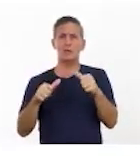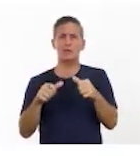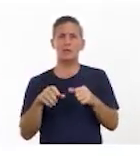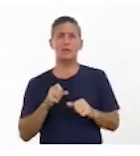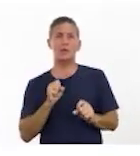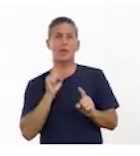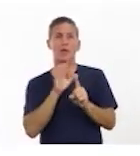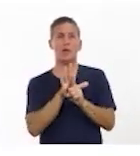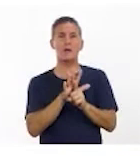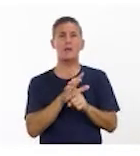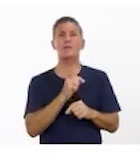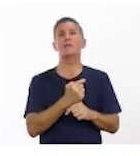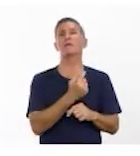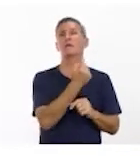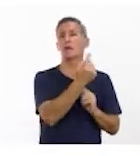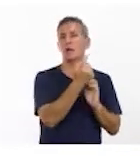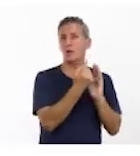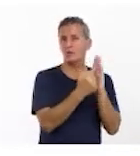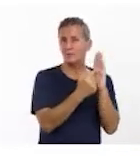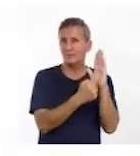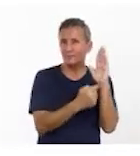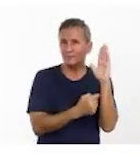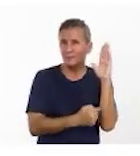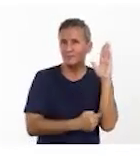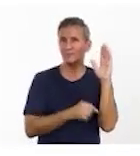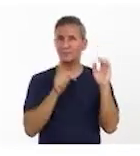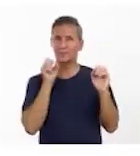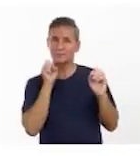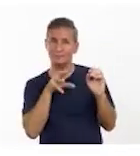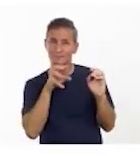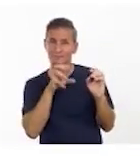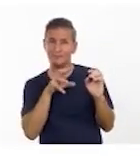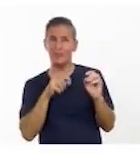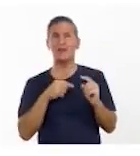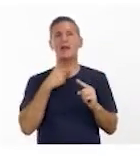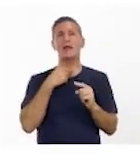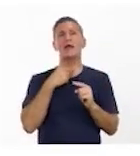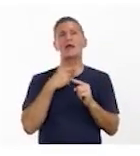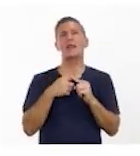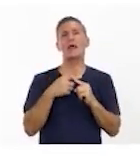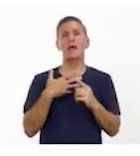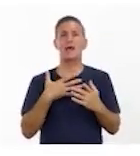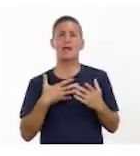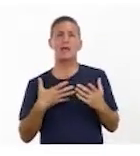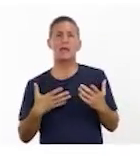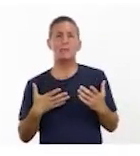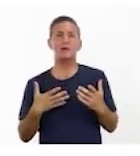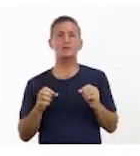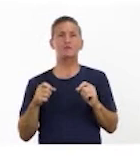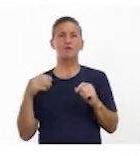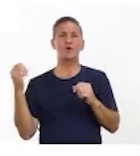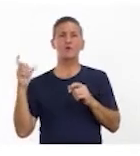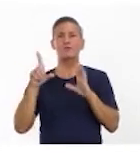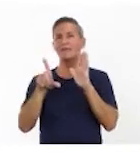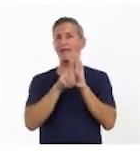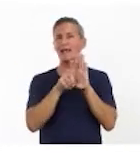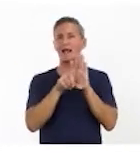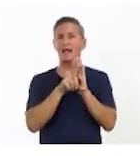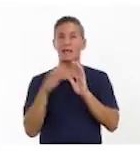de la variación de los factores que en esta influyen y en la expresión de la ley de